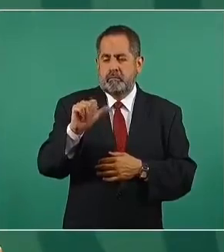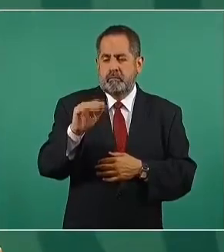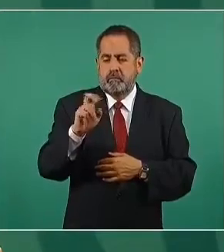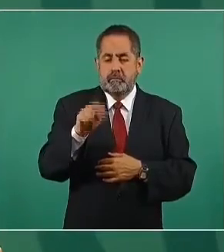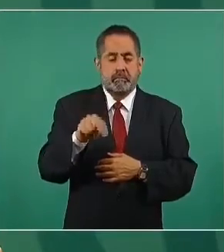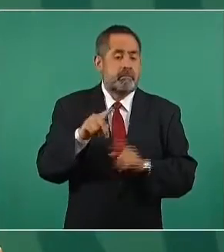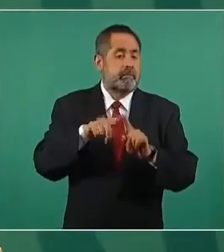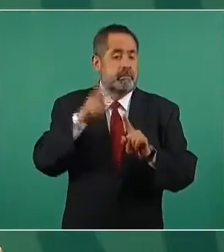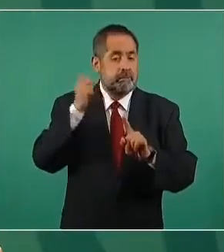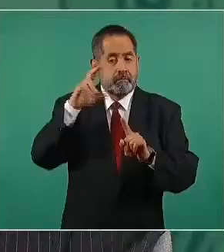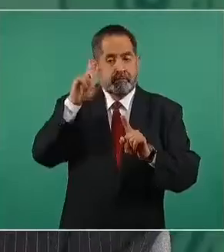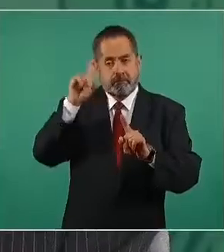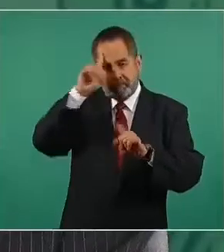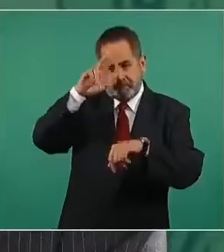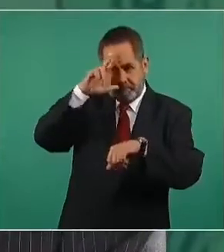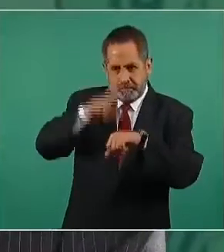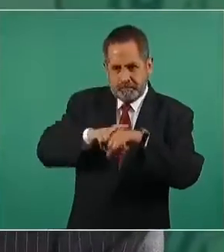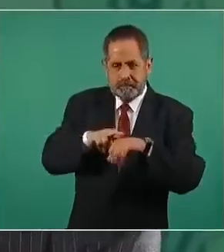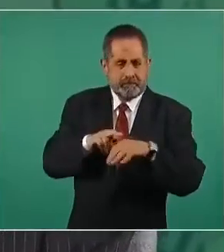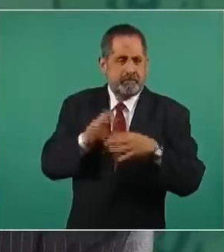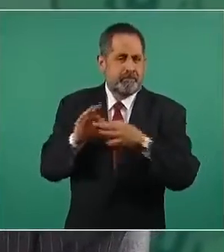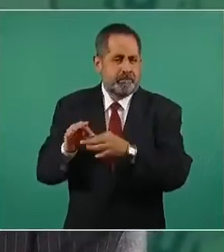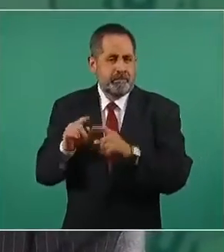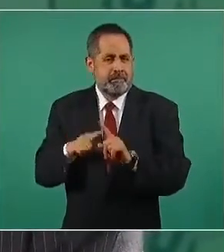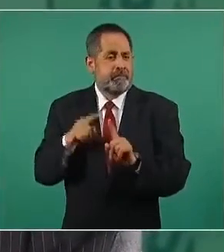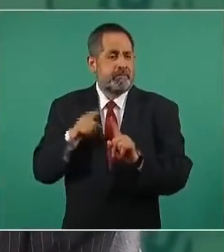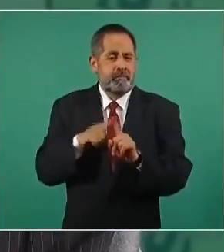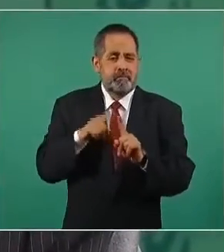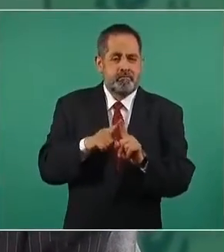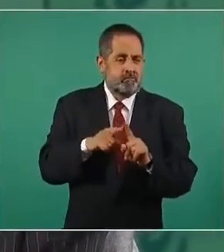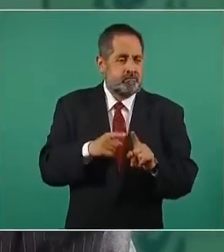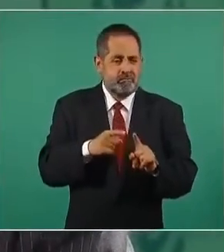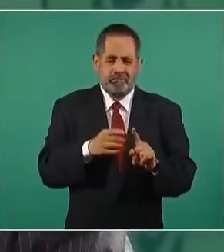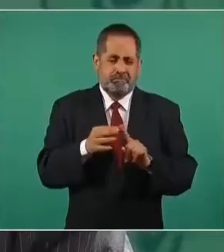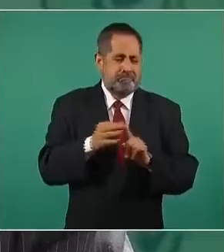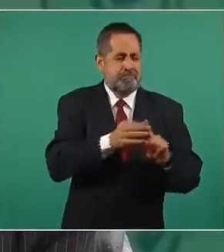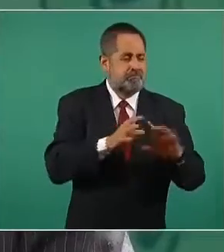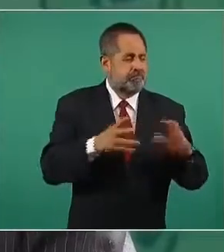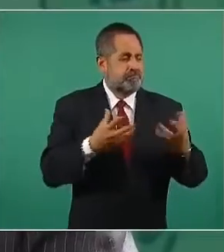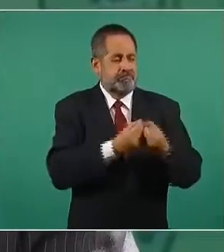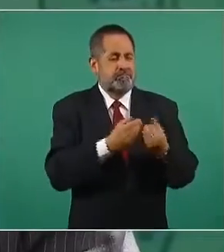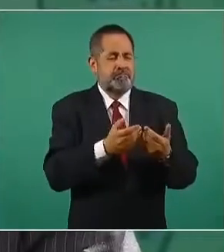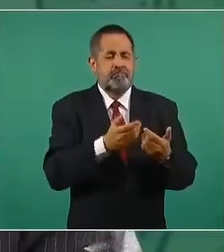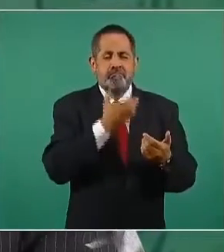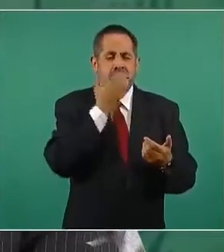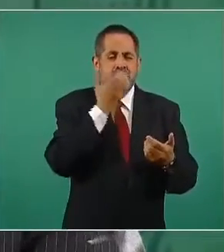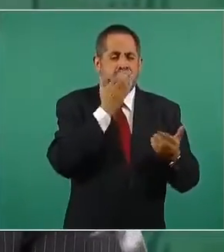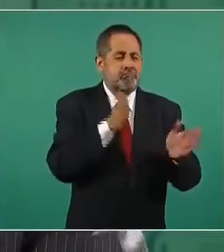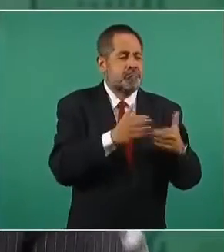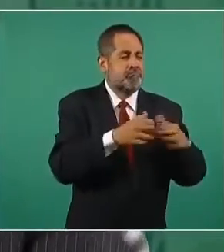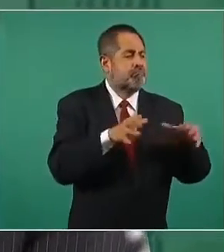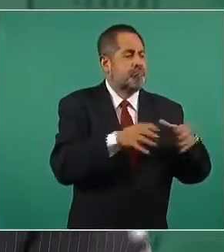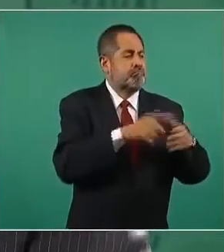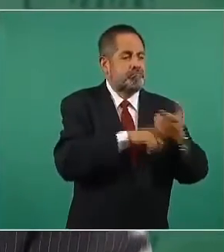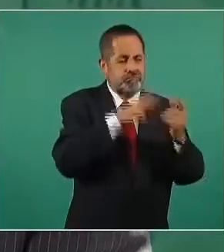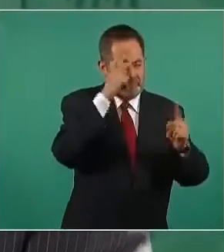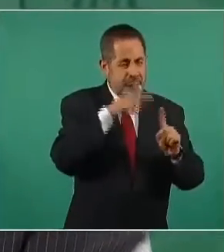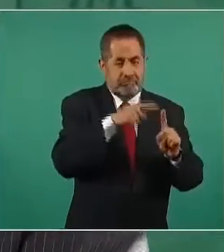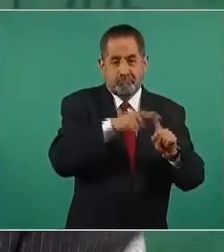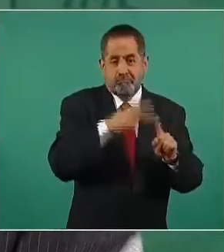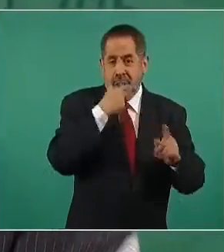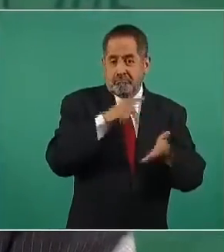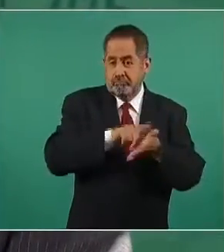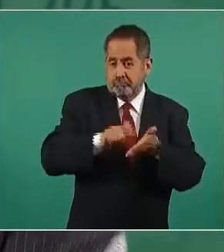asesor, ideólogo principal del conservadurismo en México, decía